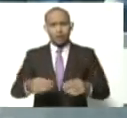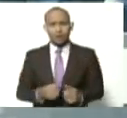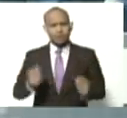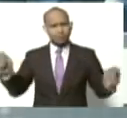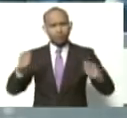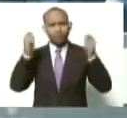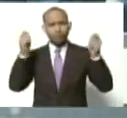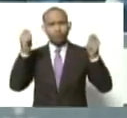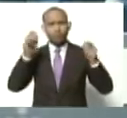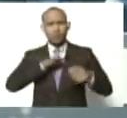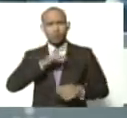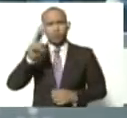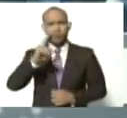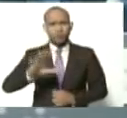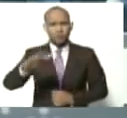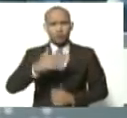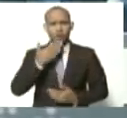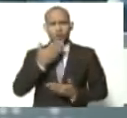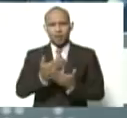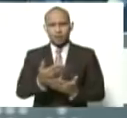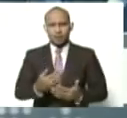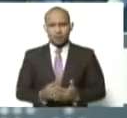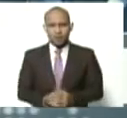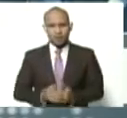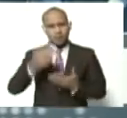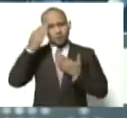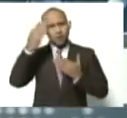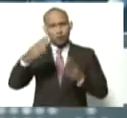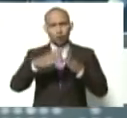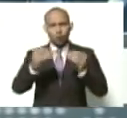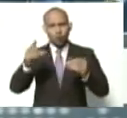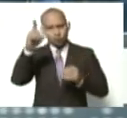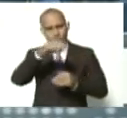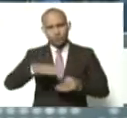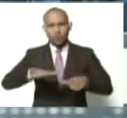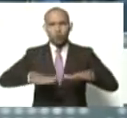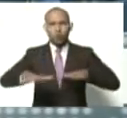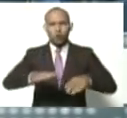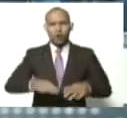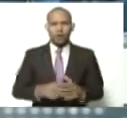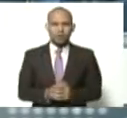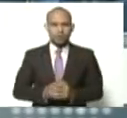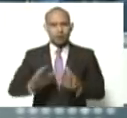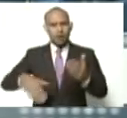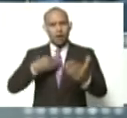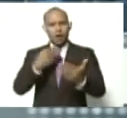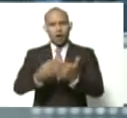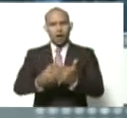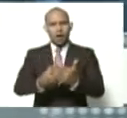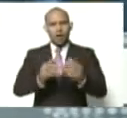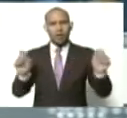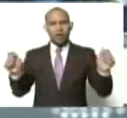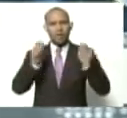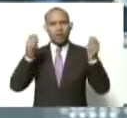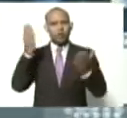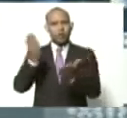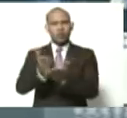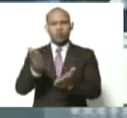de Venezuela. Gracias, Margot. Saludos a todos por allá. Hasta la victoria siempre, Margot.